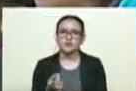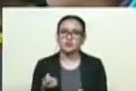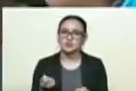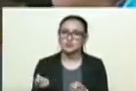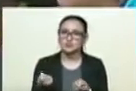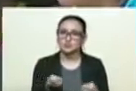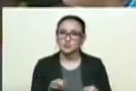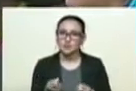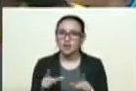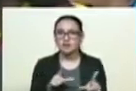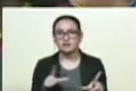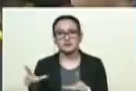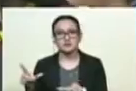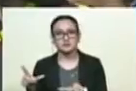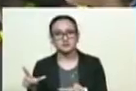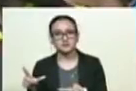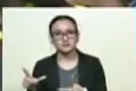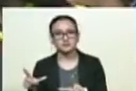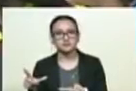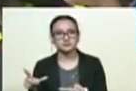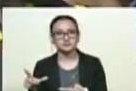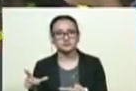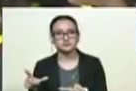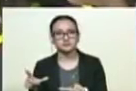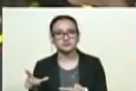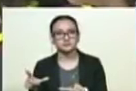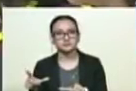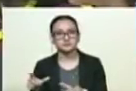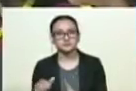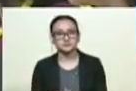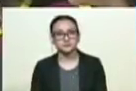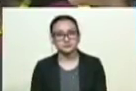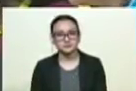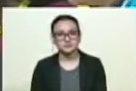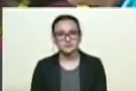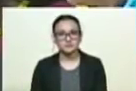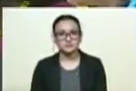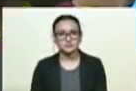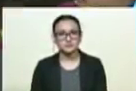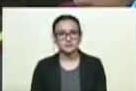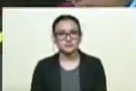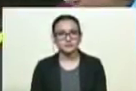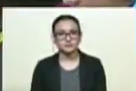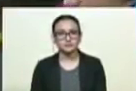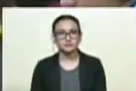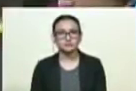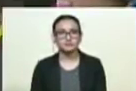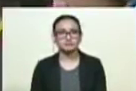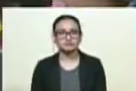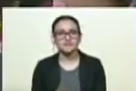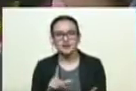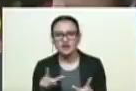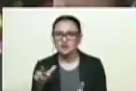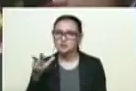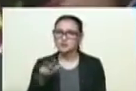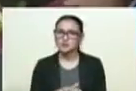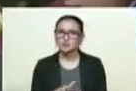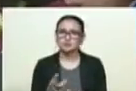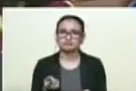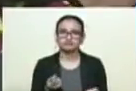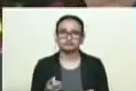Taína, Ana, Jennifer, David. Tengo aprobados los